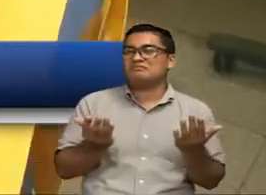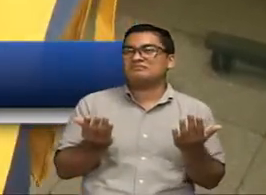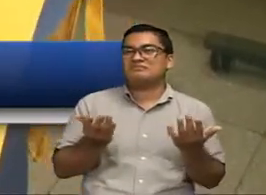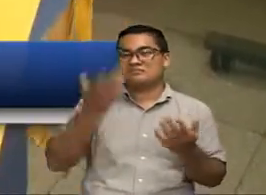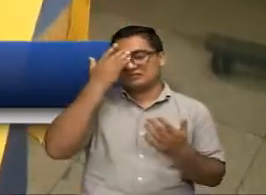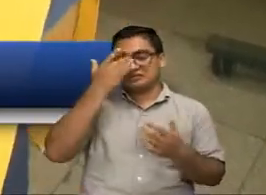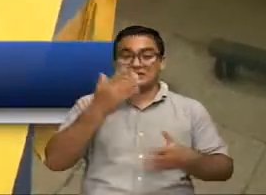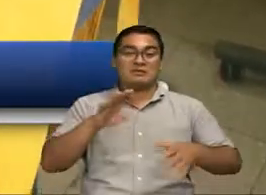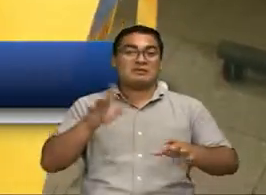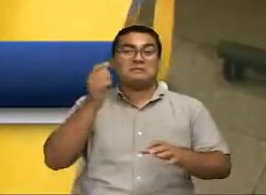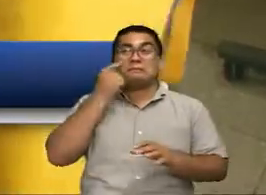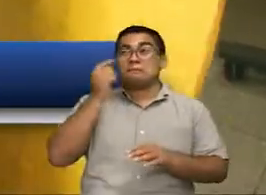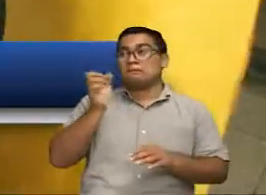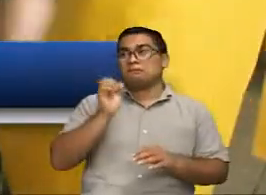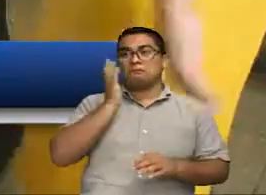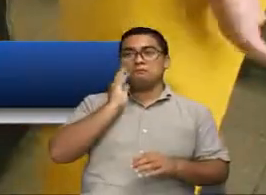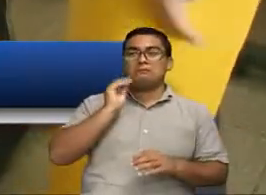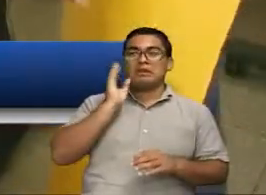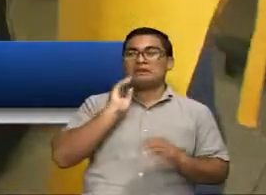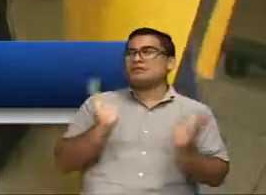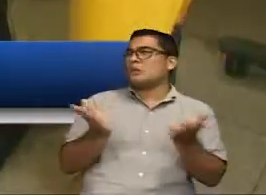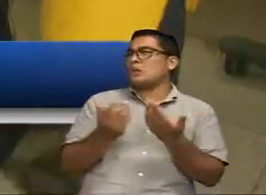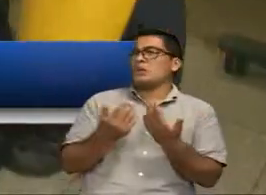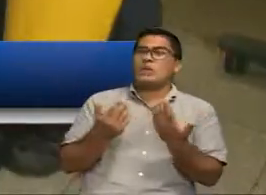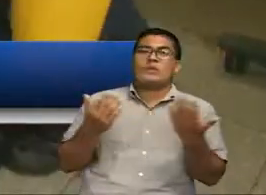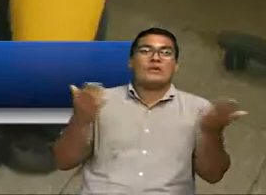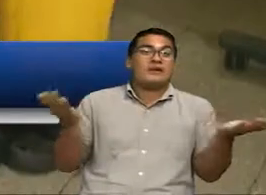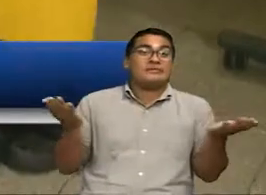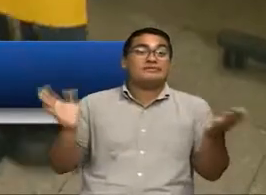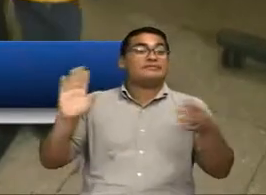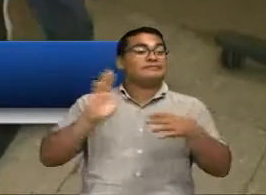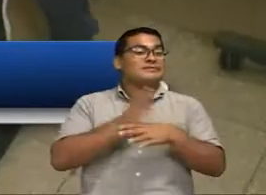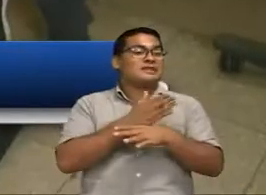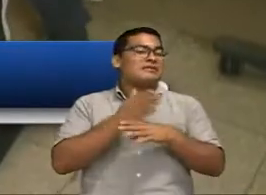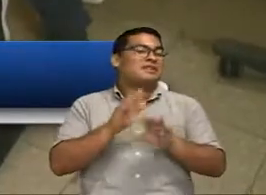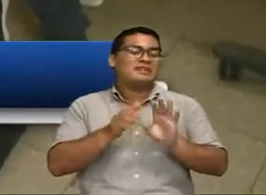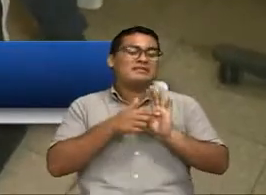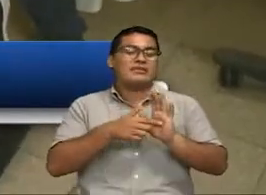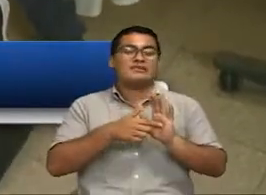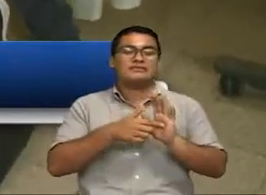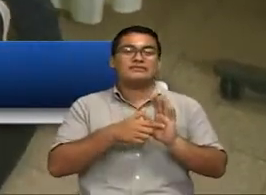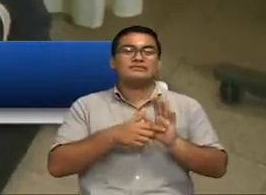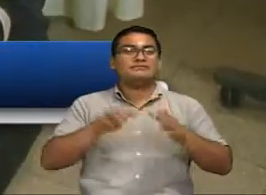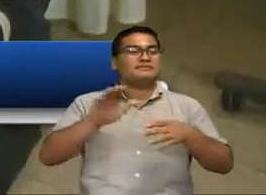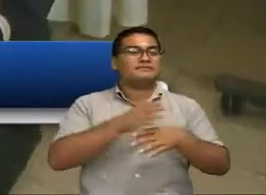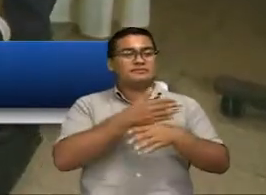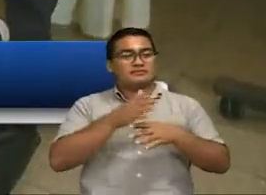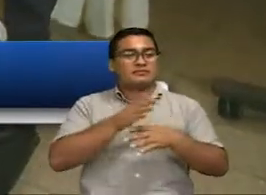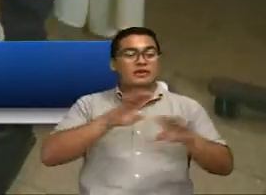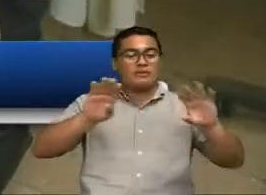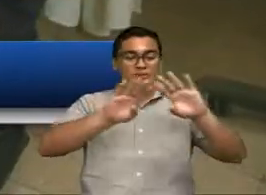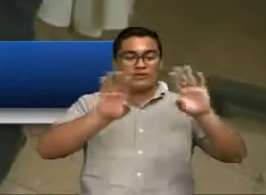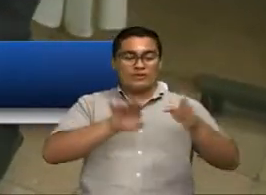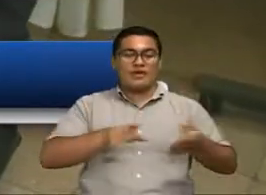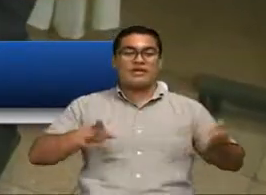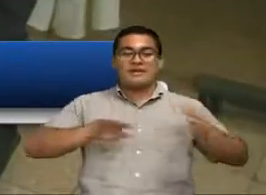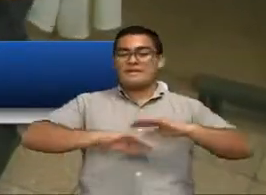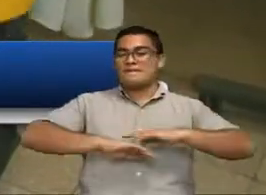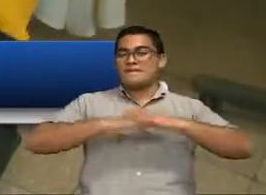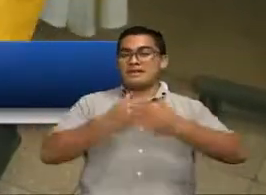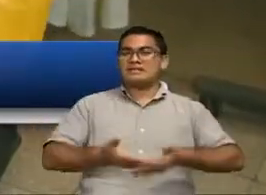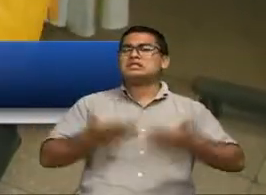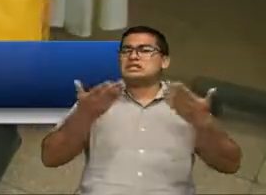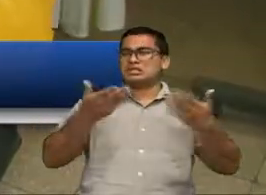de esta posición y no tienen experiencia, obviamente. No. Ya es diferente, como por ejemplo, cuando una mujer embarazada ya ha